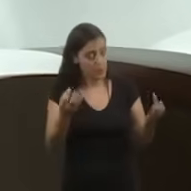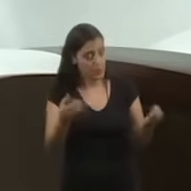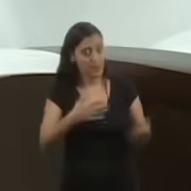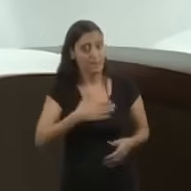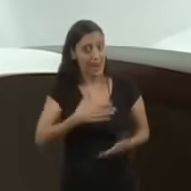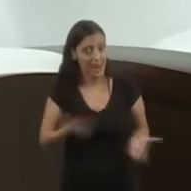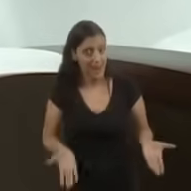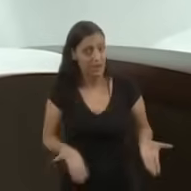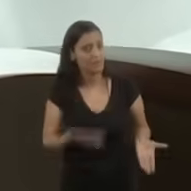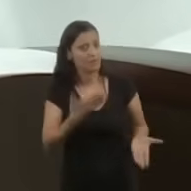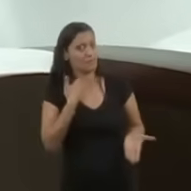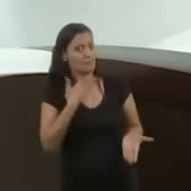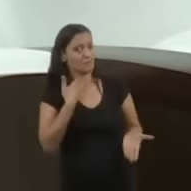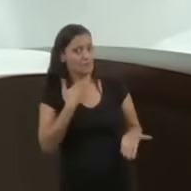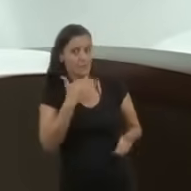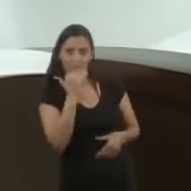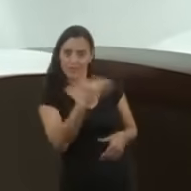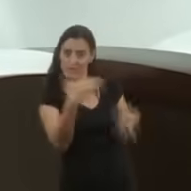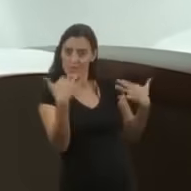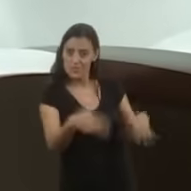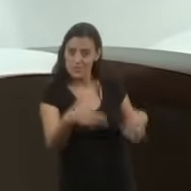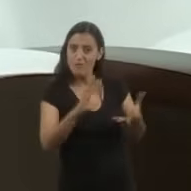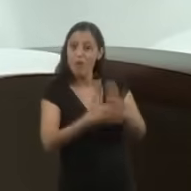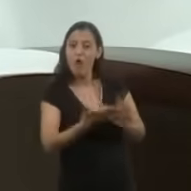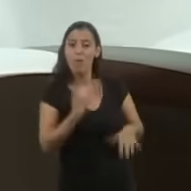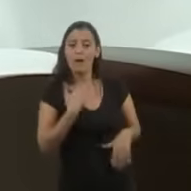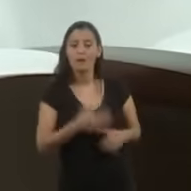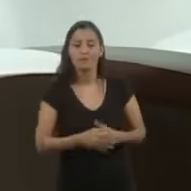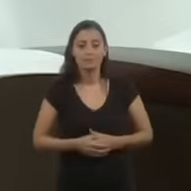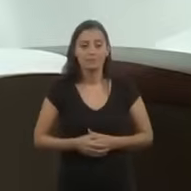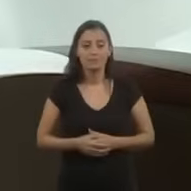alegro qué tonito de vos vinimos conor